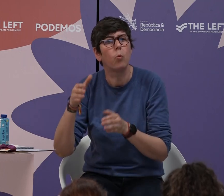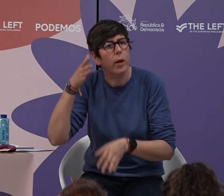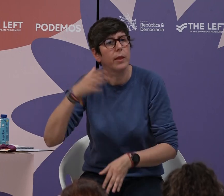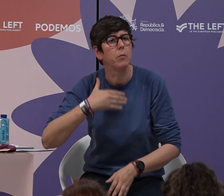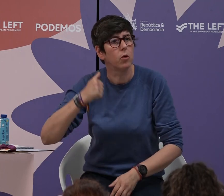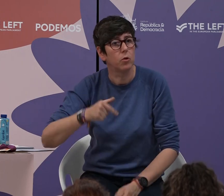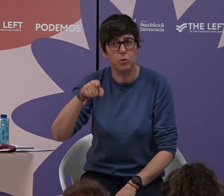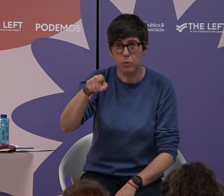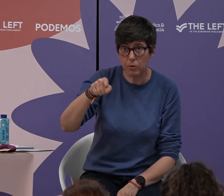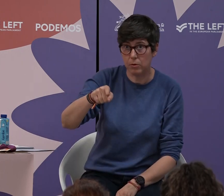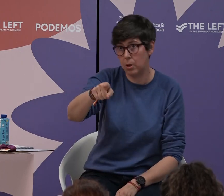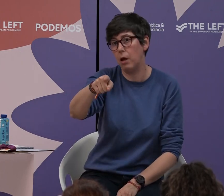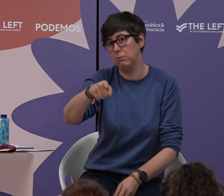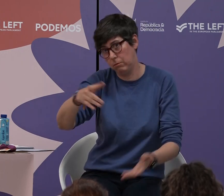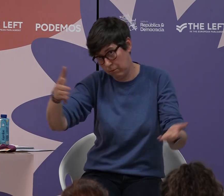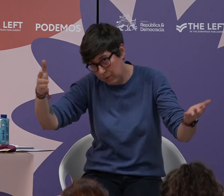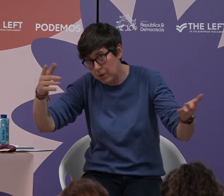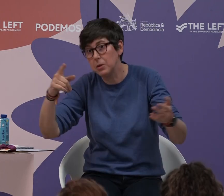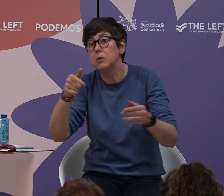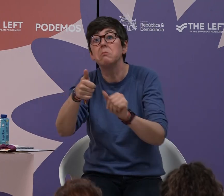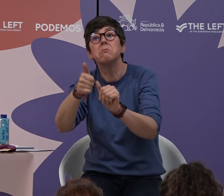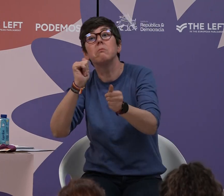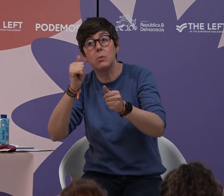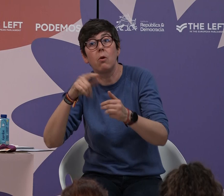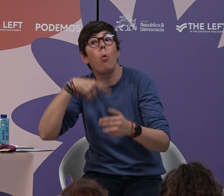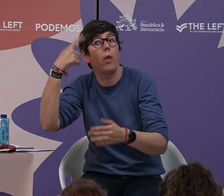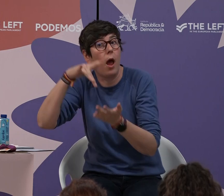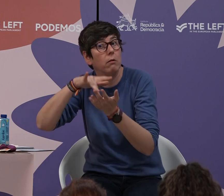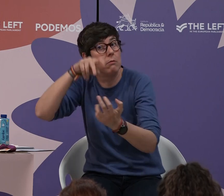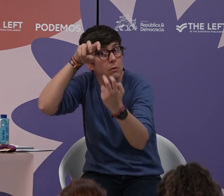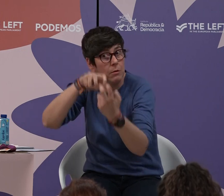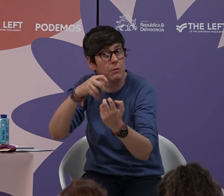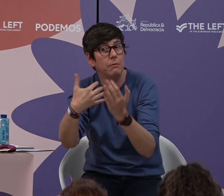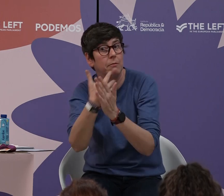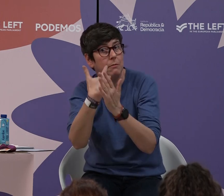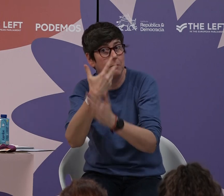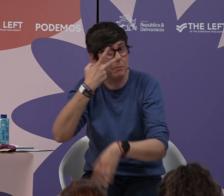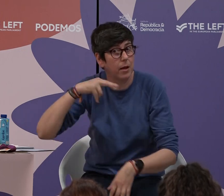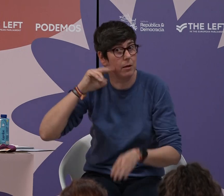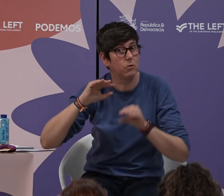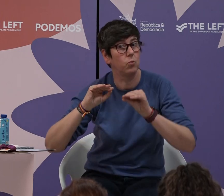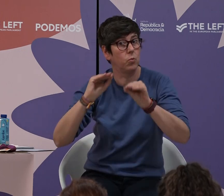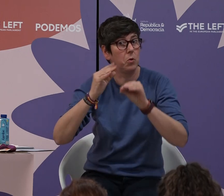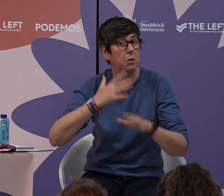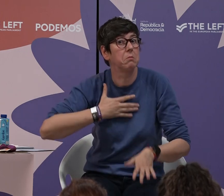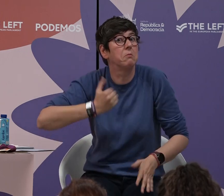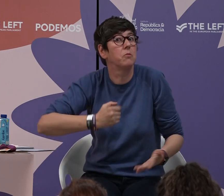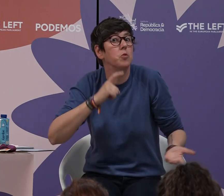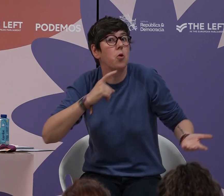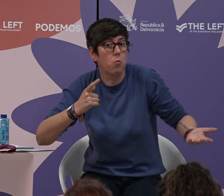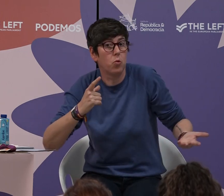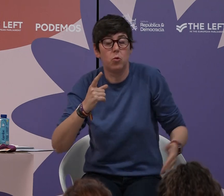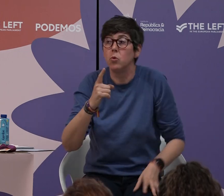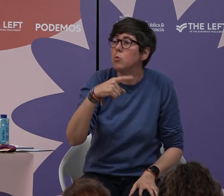chiquito a la andren un municipio lo he dicho bien Marta y eres un referente quizá un día nos sentamos y hablamos ya de